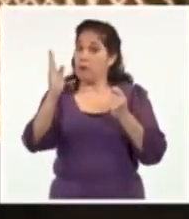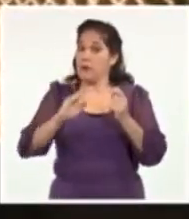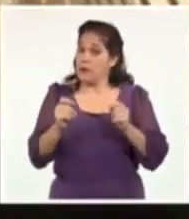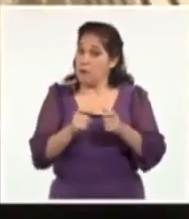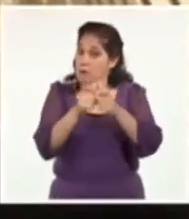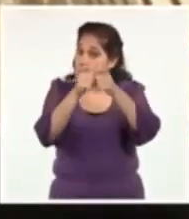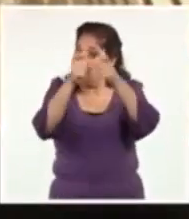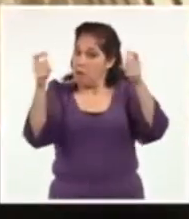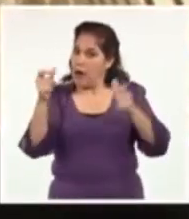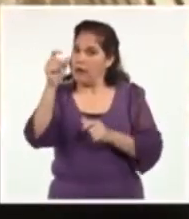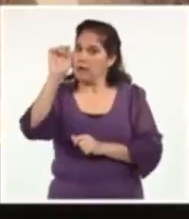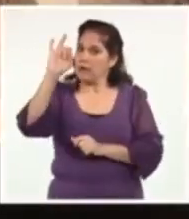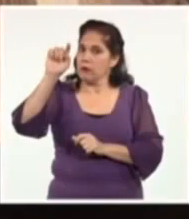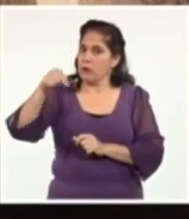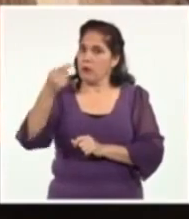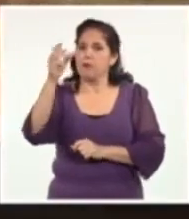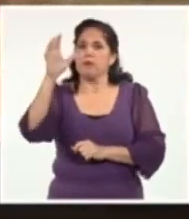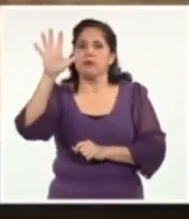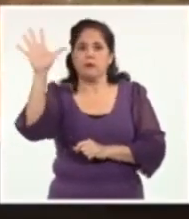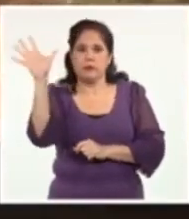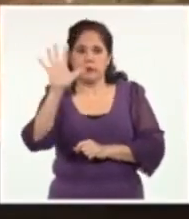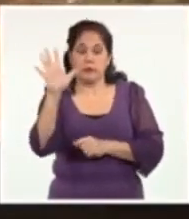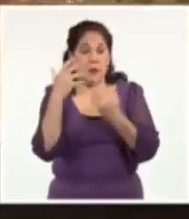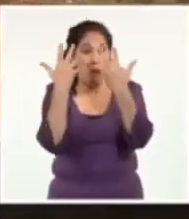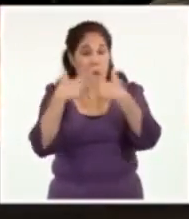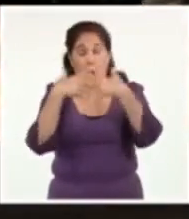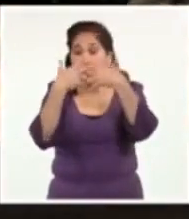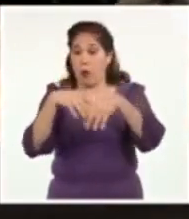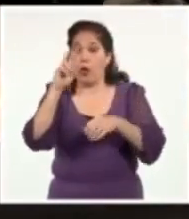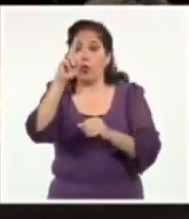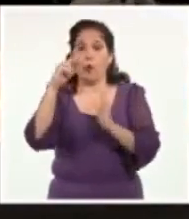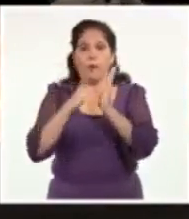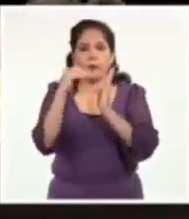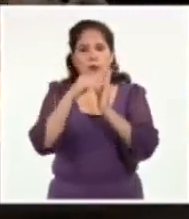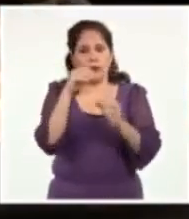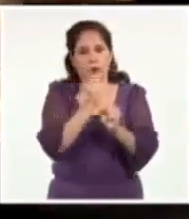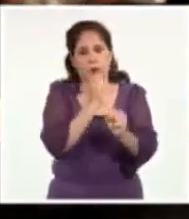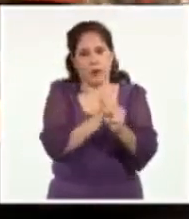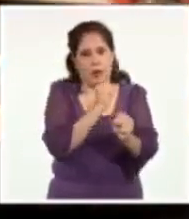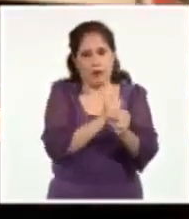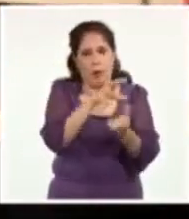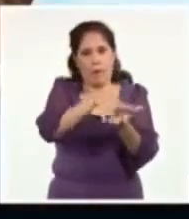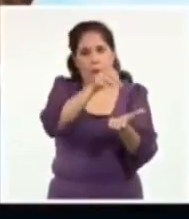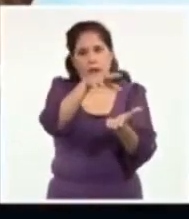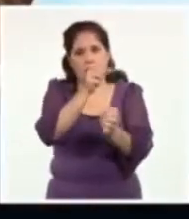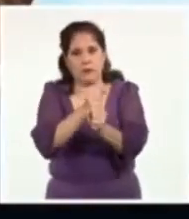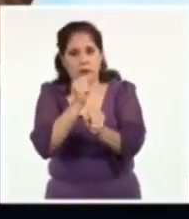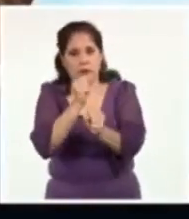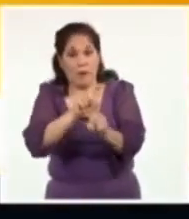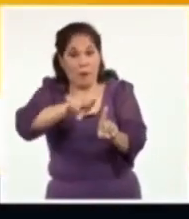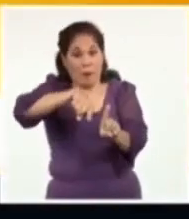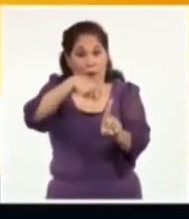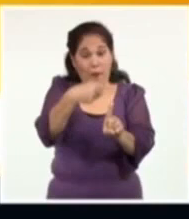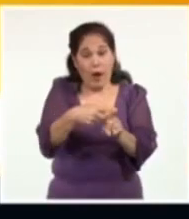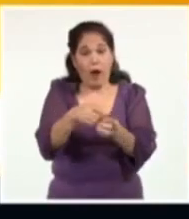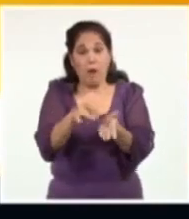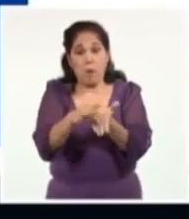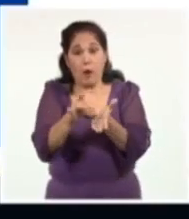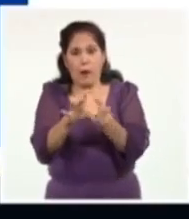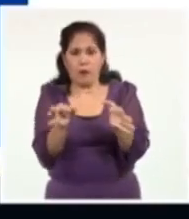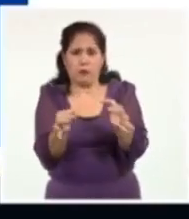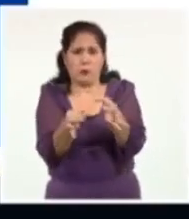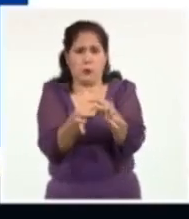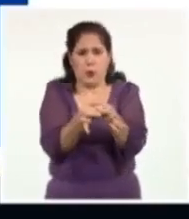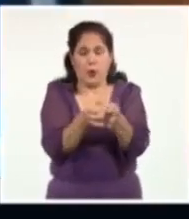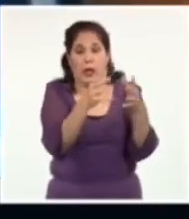creció cerca de un 7.5 y generó más de 2 millones de puestos de trabajo, a lo que se sumó una tasa de desempleo mucho más baja